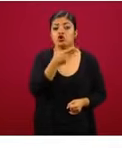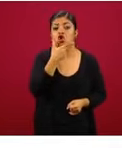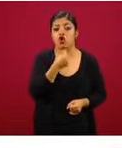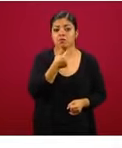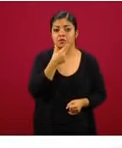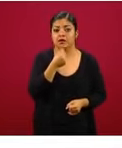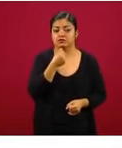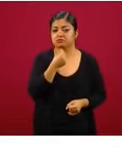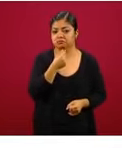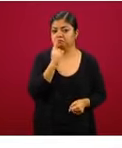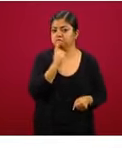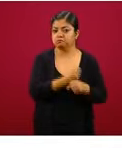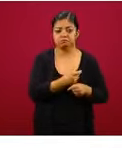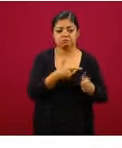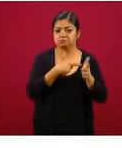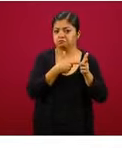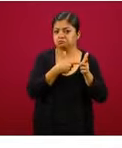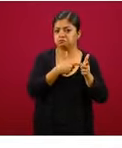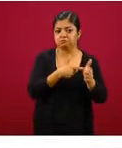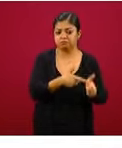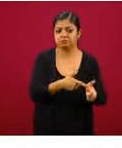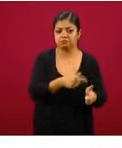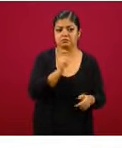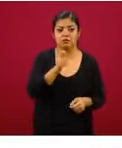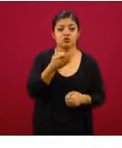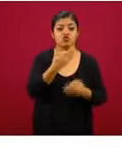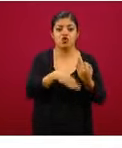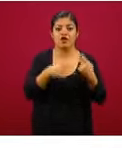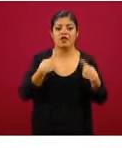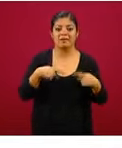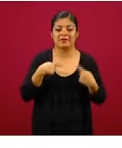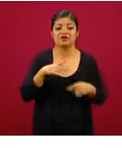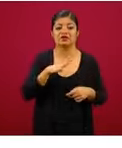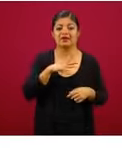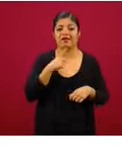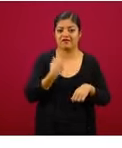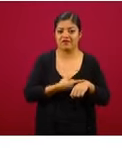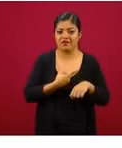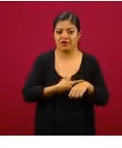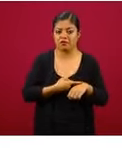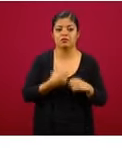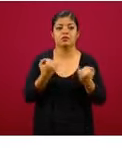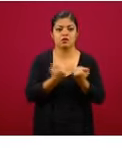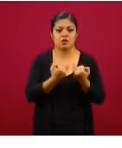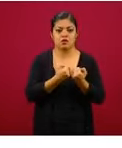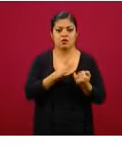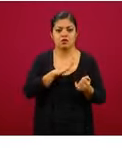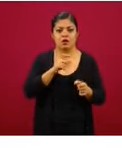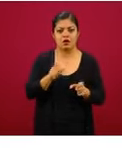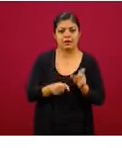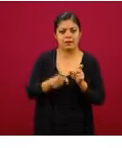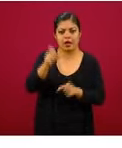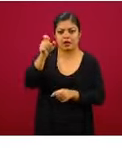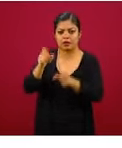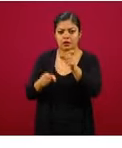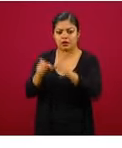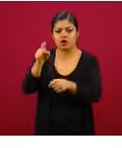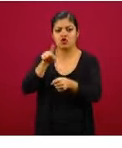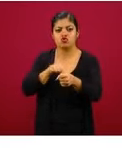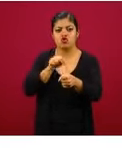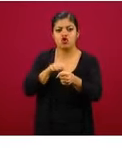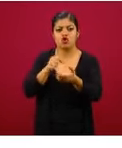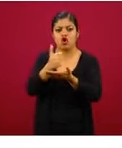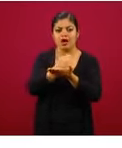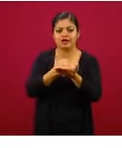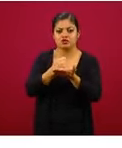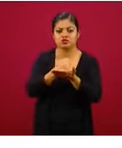un dato que se ha mantenido para efecto de todas las personas que han enfermado. Igual podemos ver en las barras de color